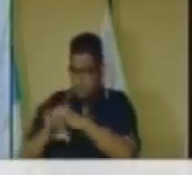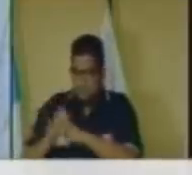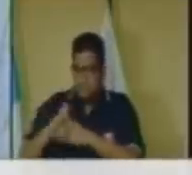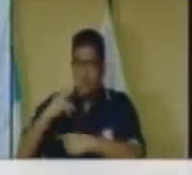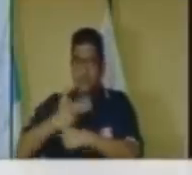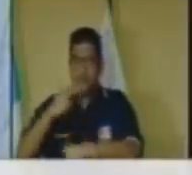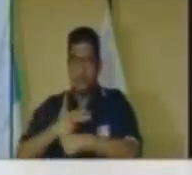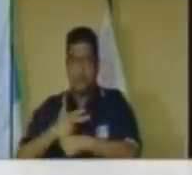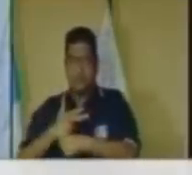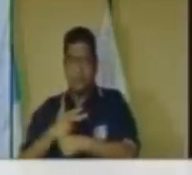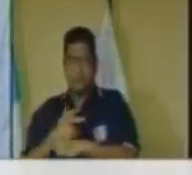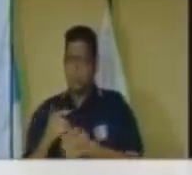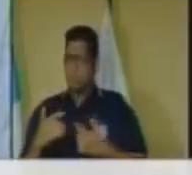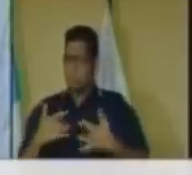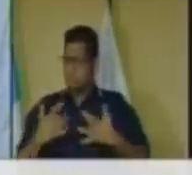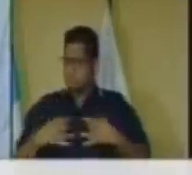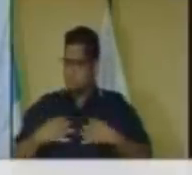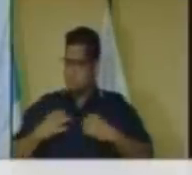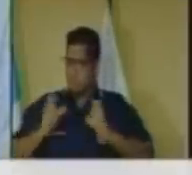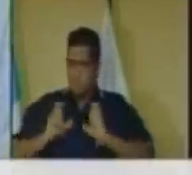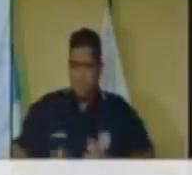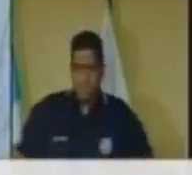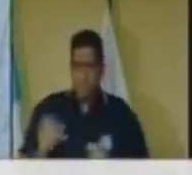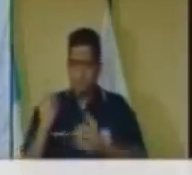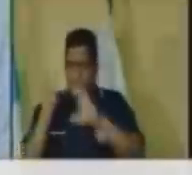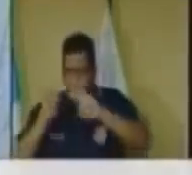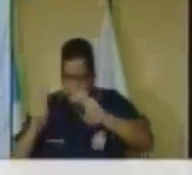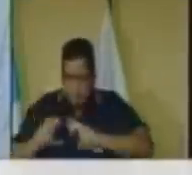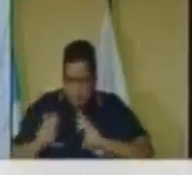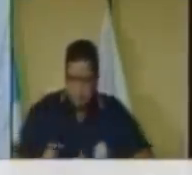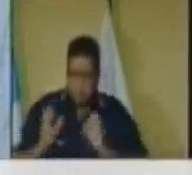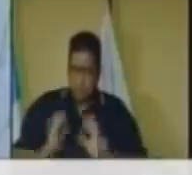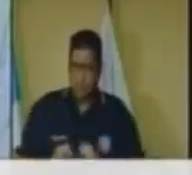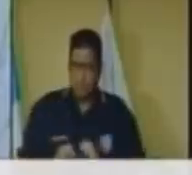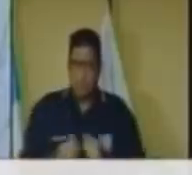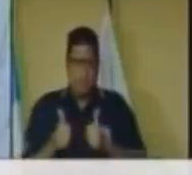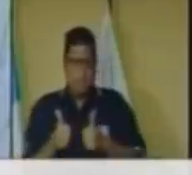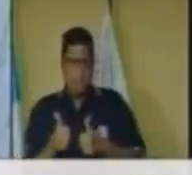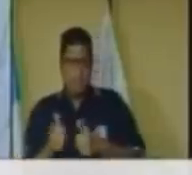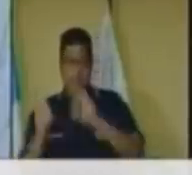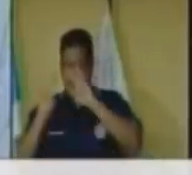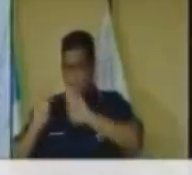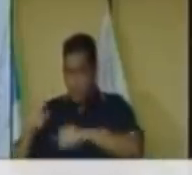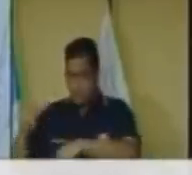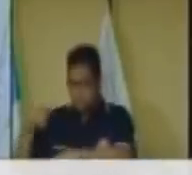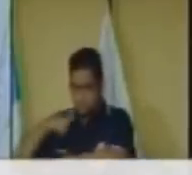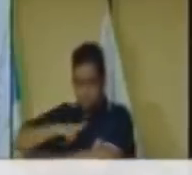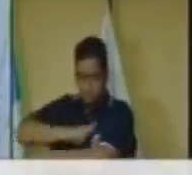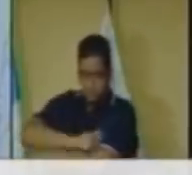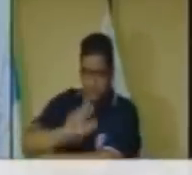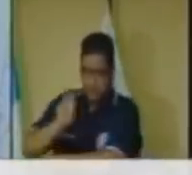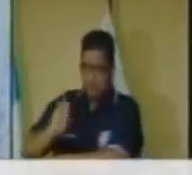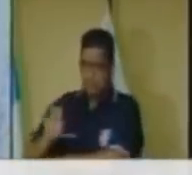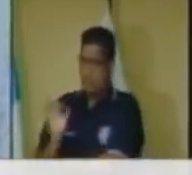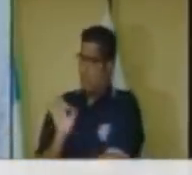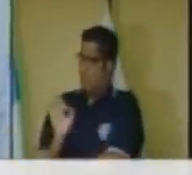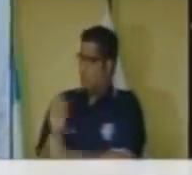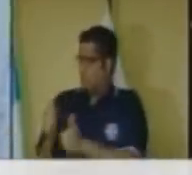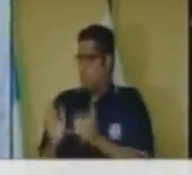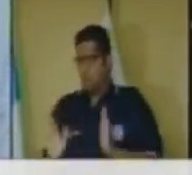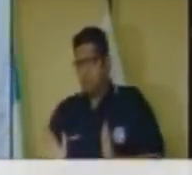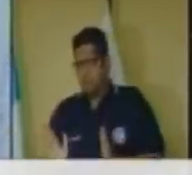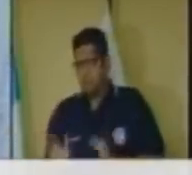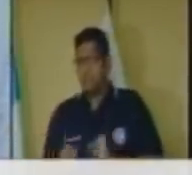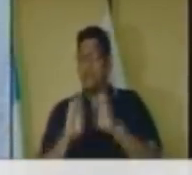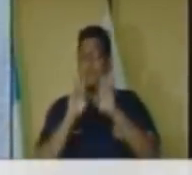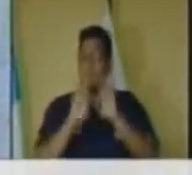presenta síntoma alguno y es monitoreado en el Aeropuerto Internacional La Aurora. El paciente y su familia